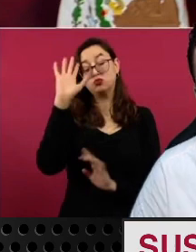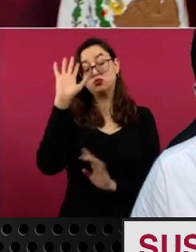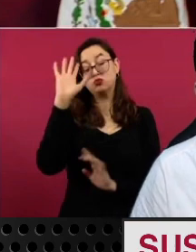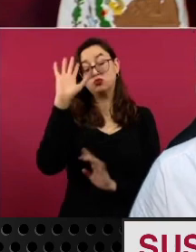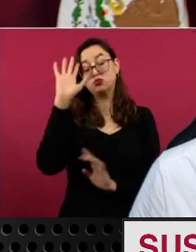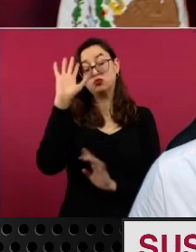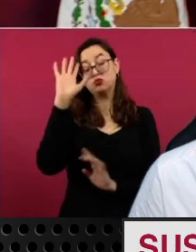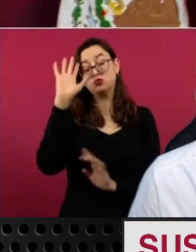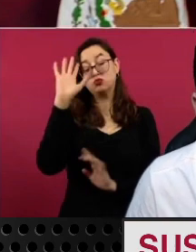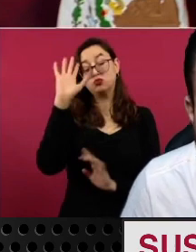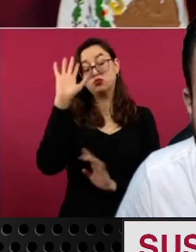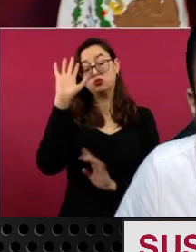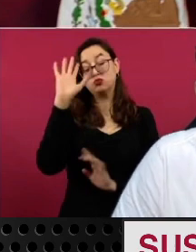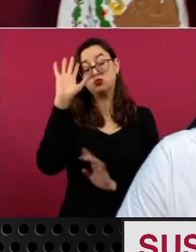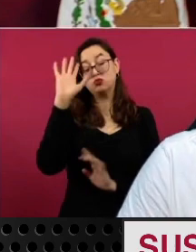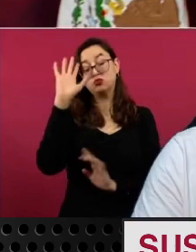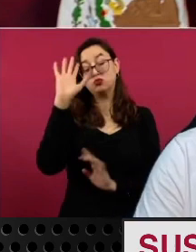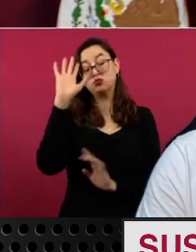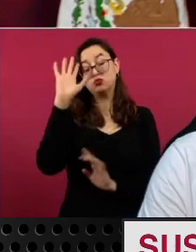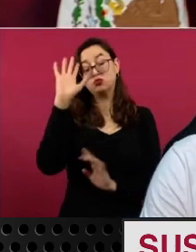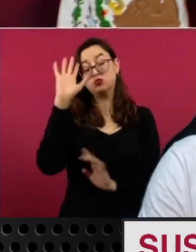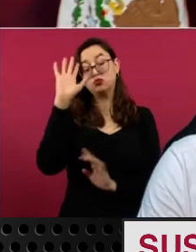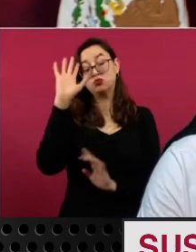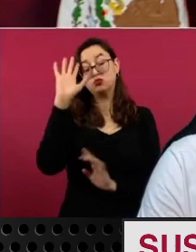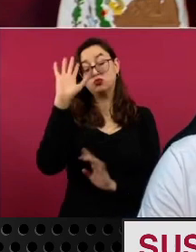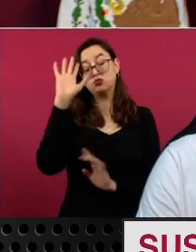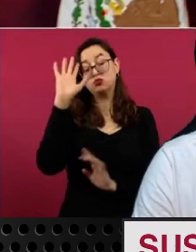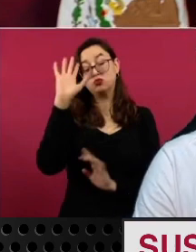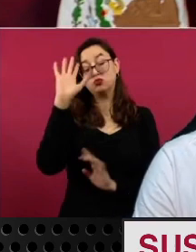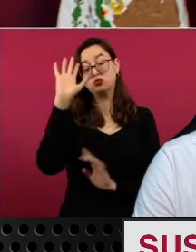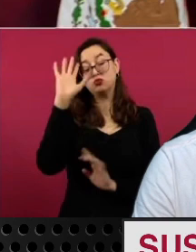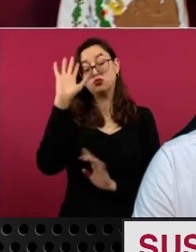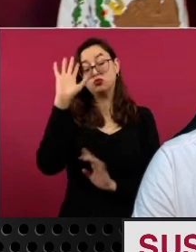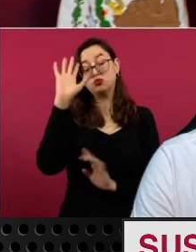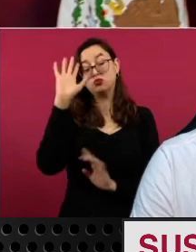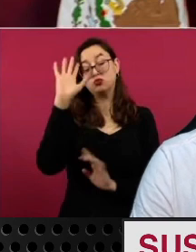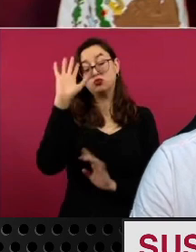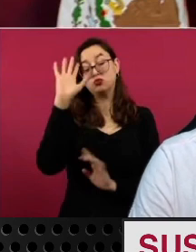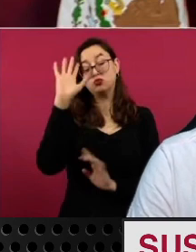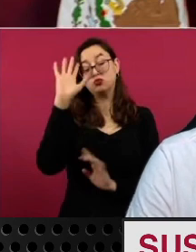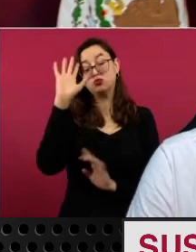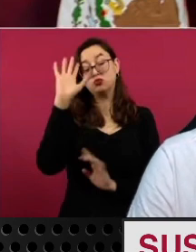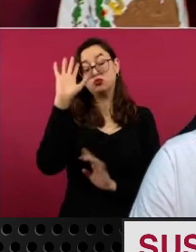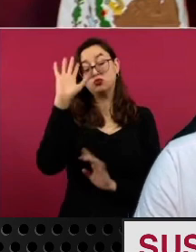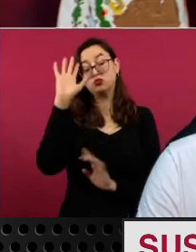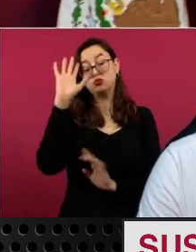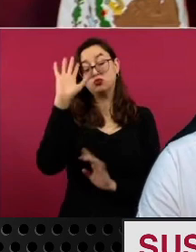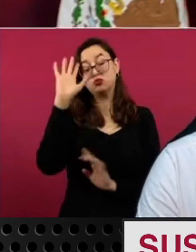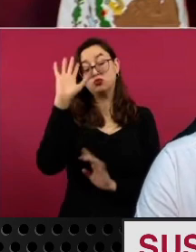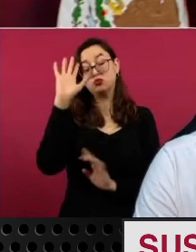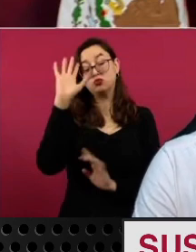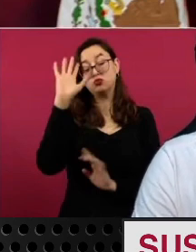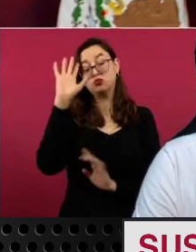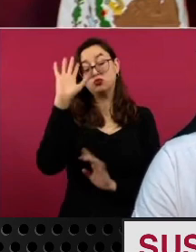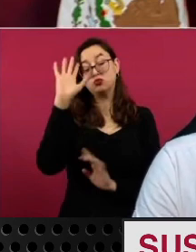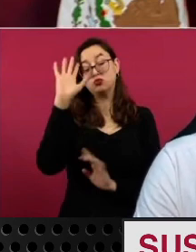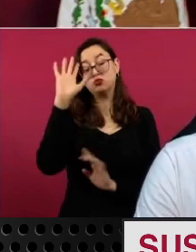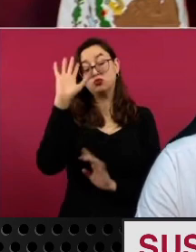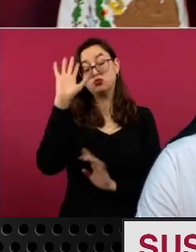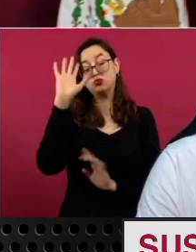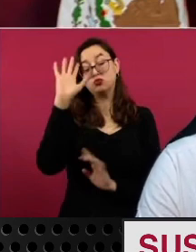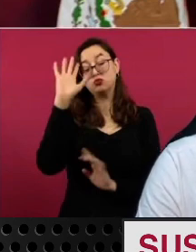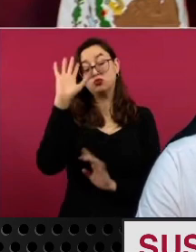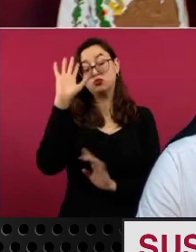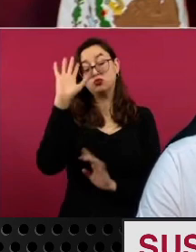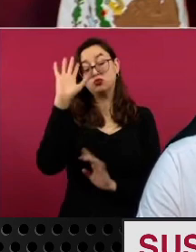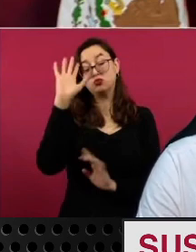fue lo que el presidente relató entre todo esto también la relación con Carlos Salinas de Gortari